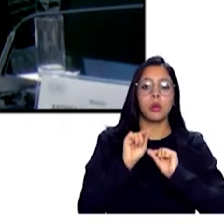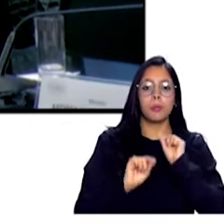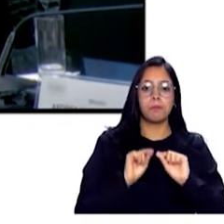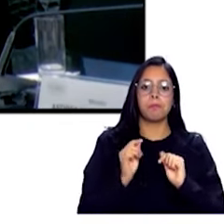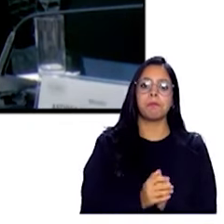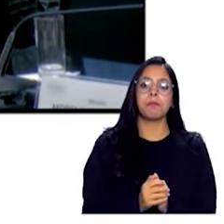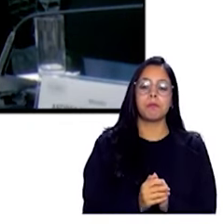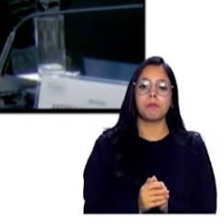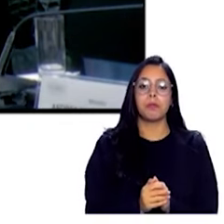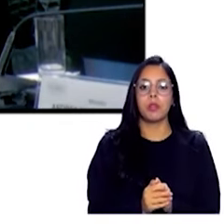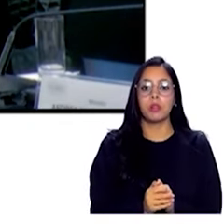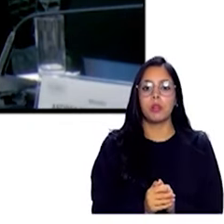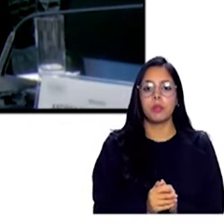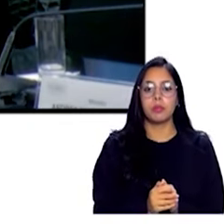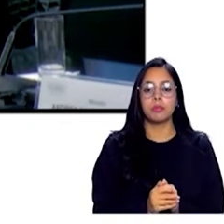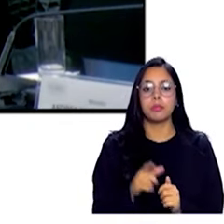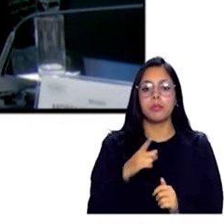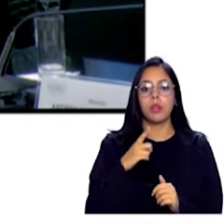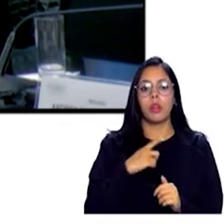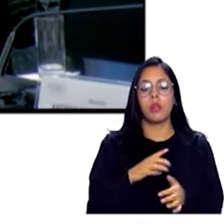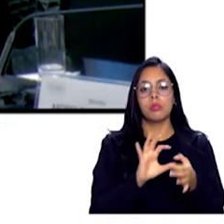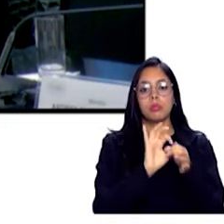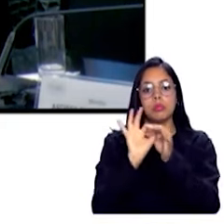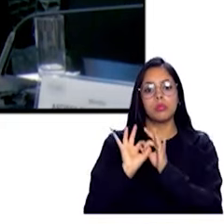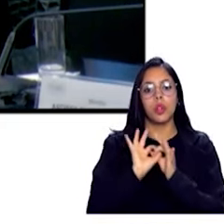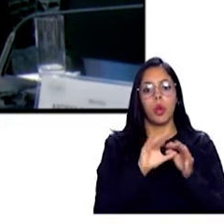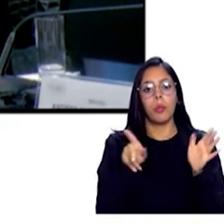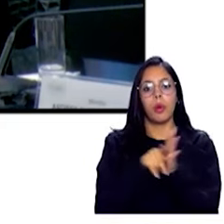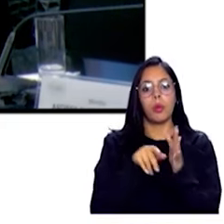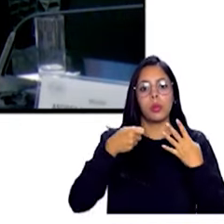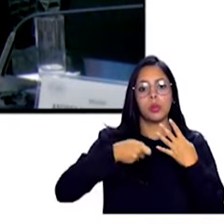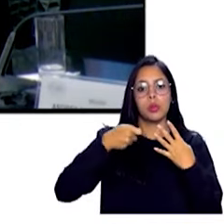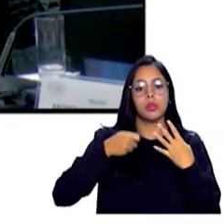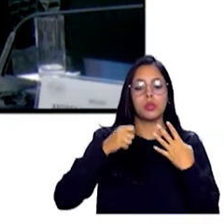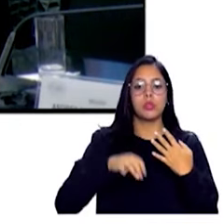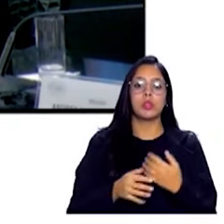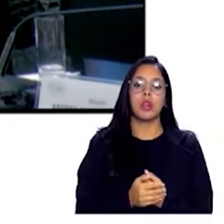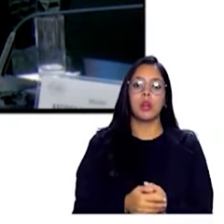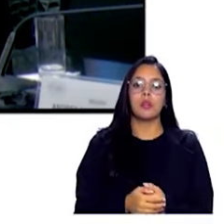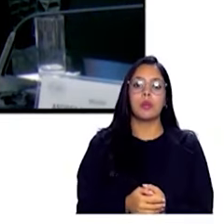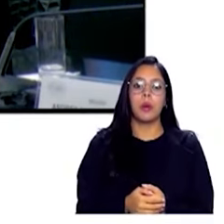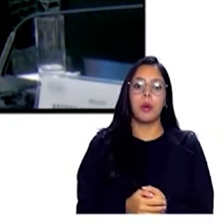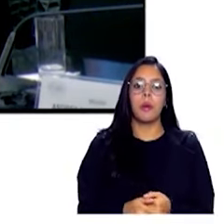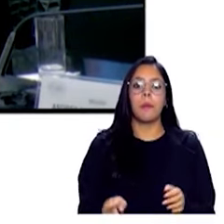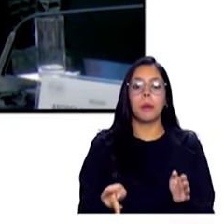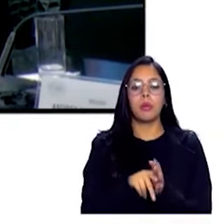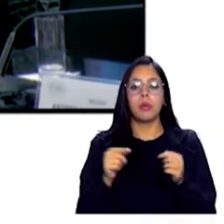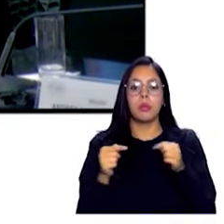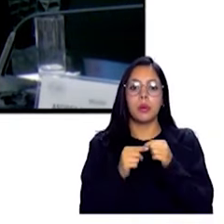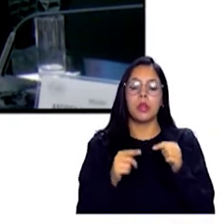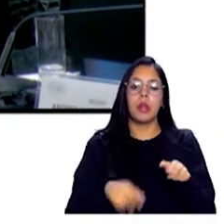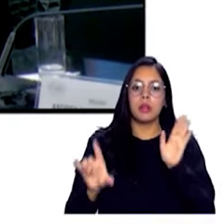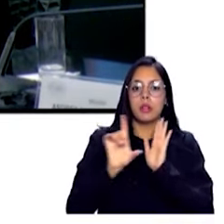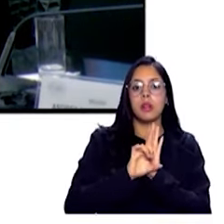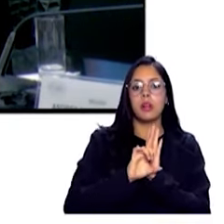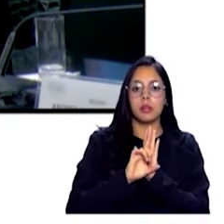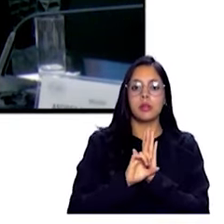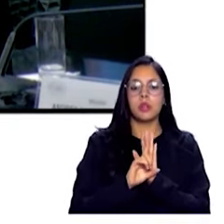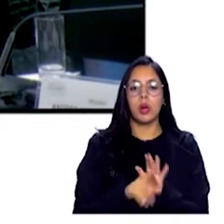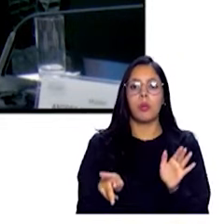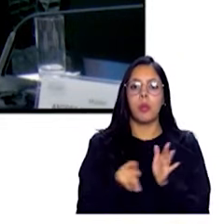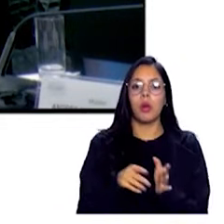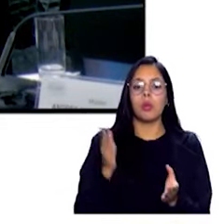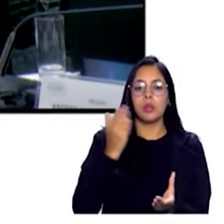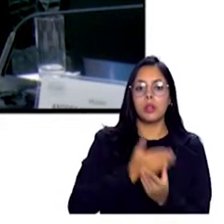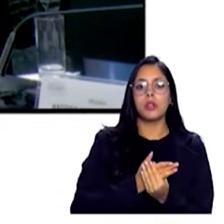unifica doctrina jurisprudenci uniform aplic dees penales Y procesales eso es un objetiv y